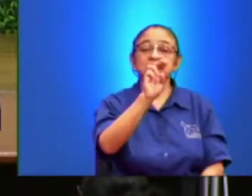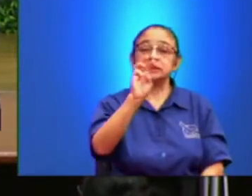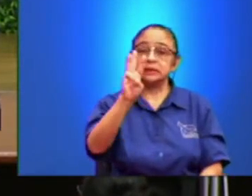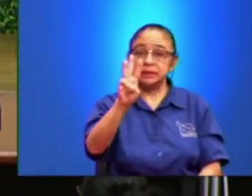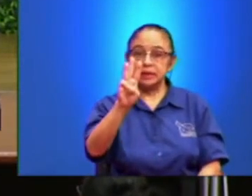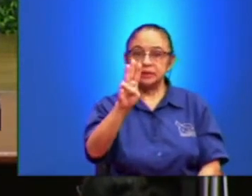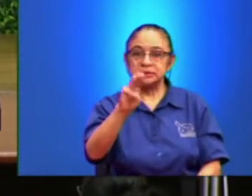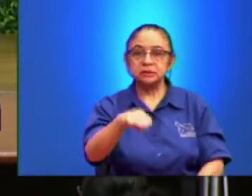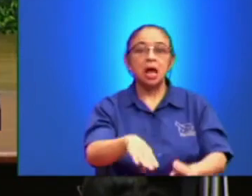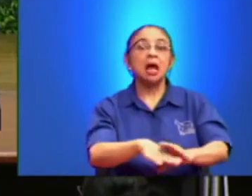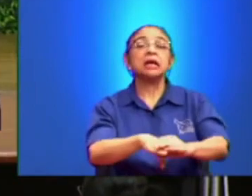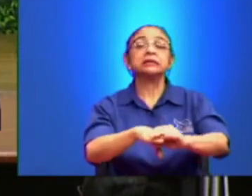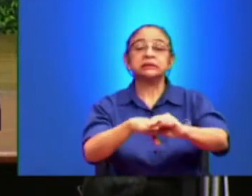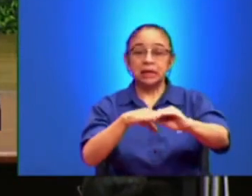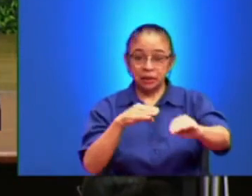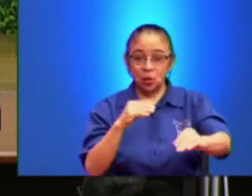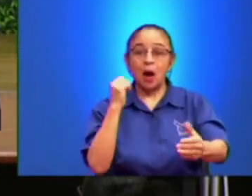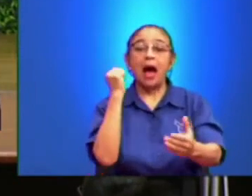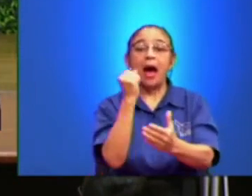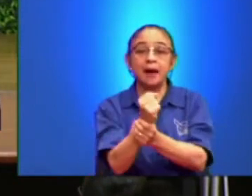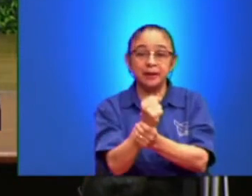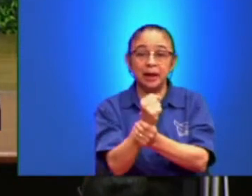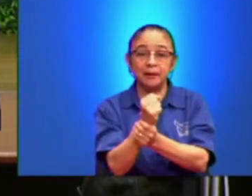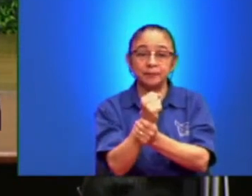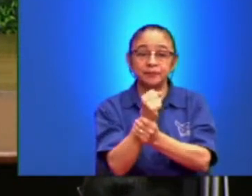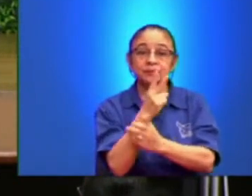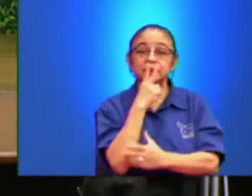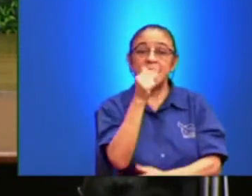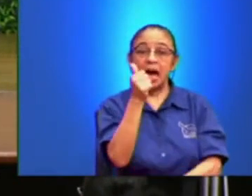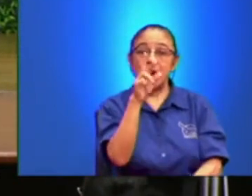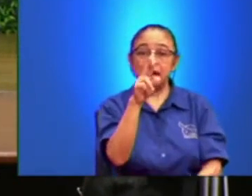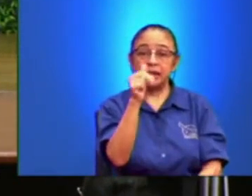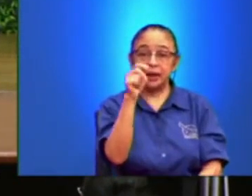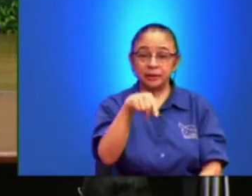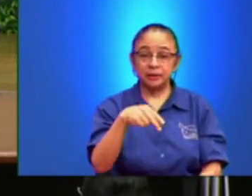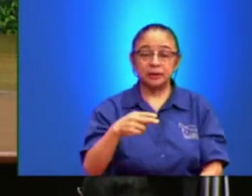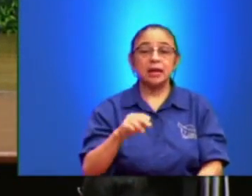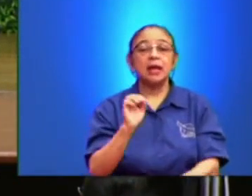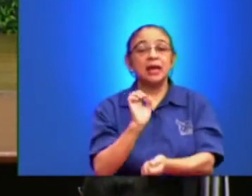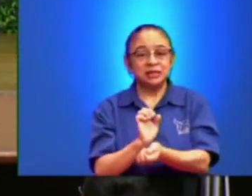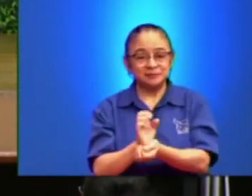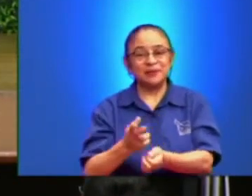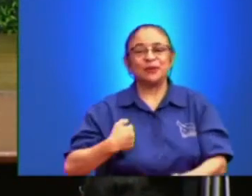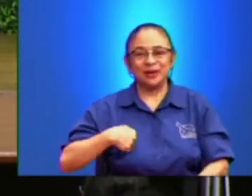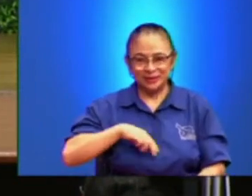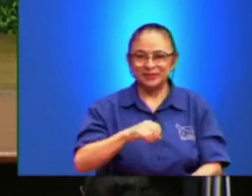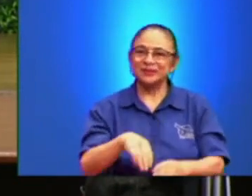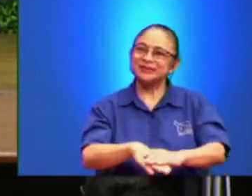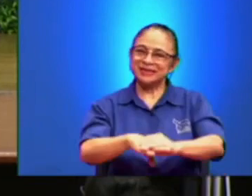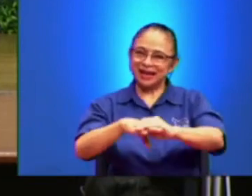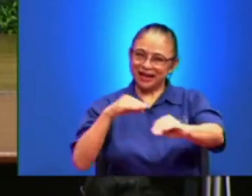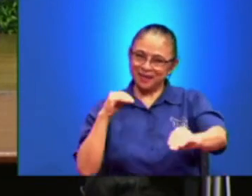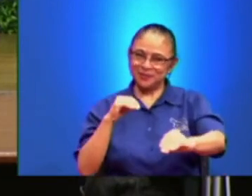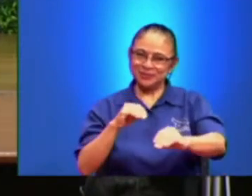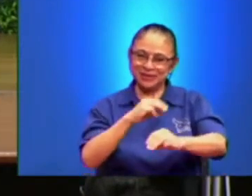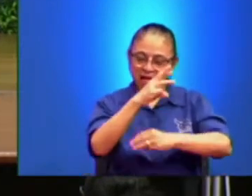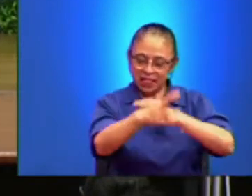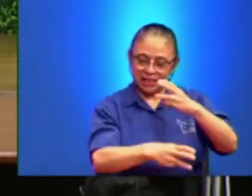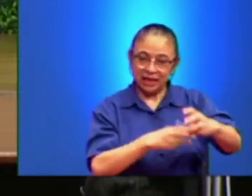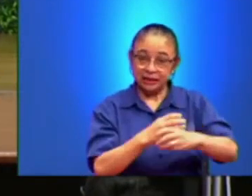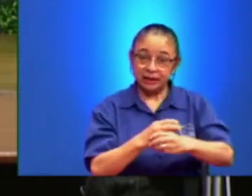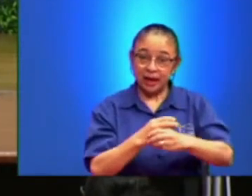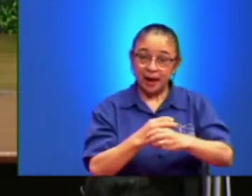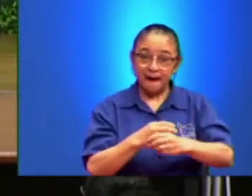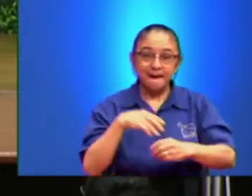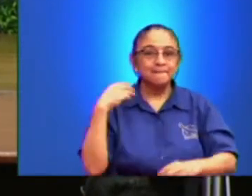salió abraham d aran bueno espero que nosotros salgamos de la tierra pronto